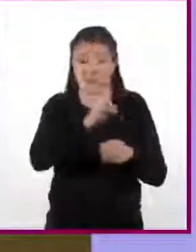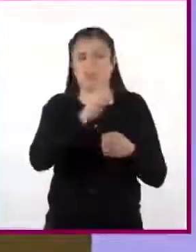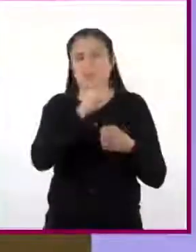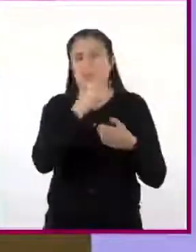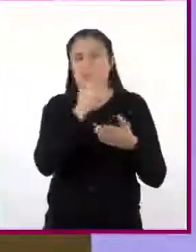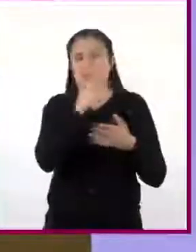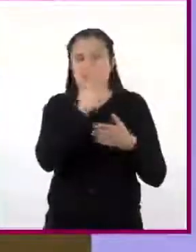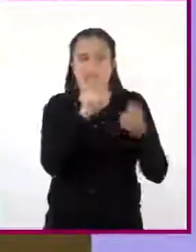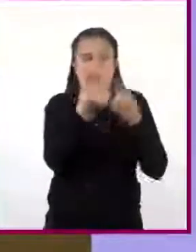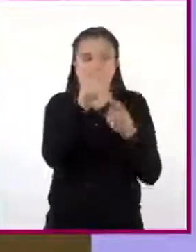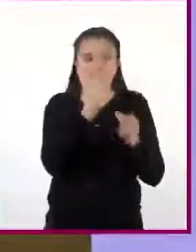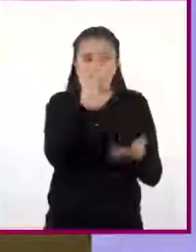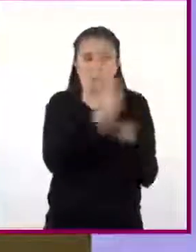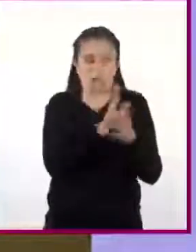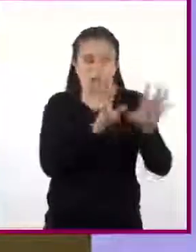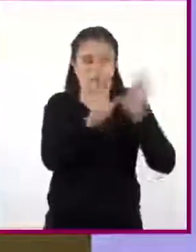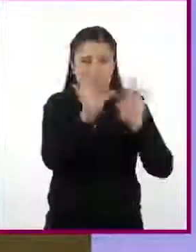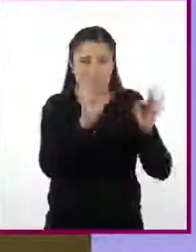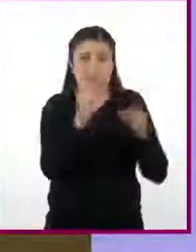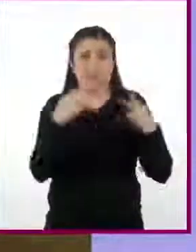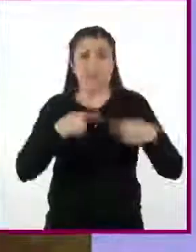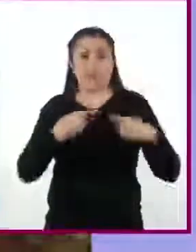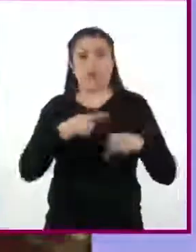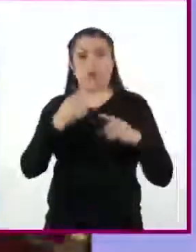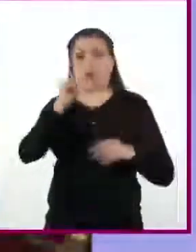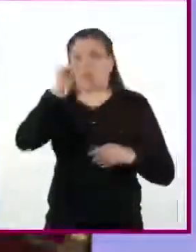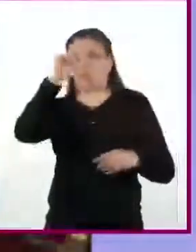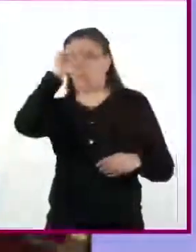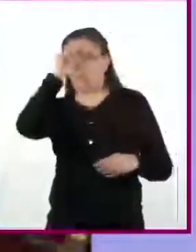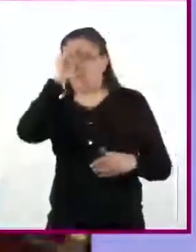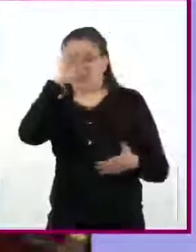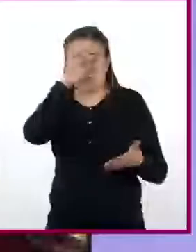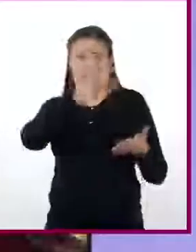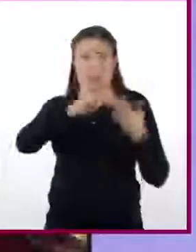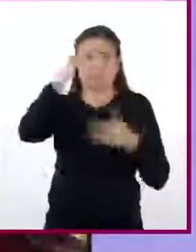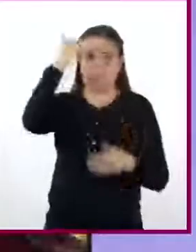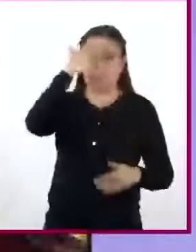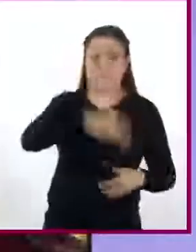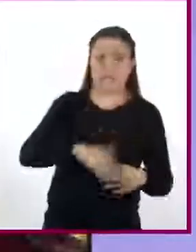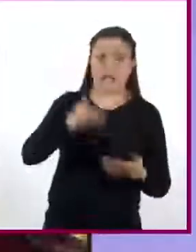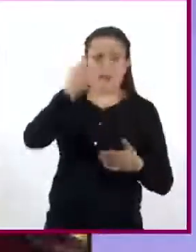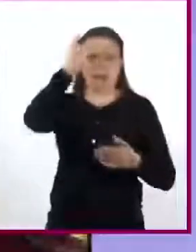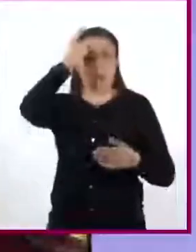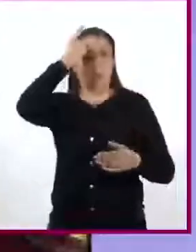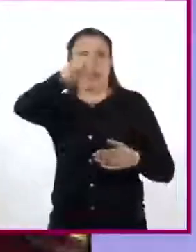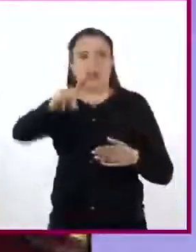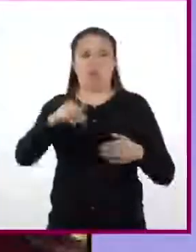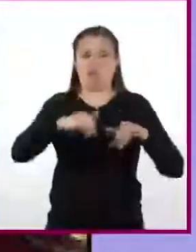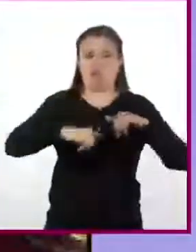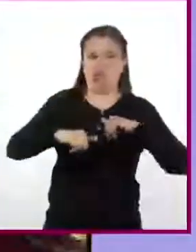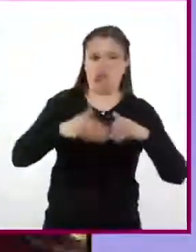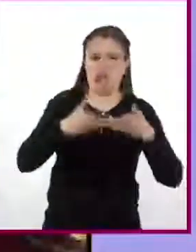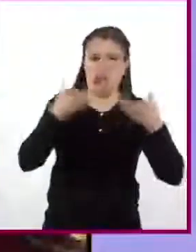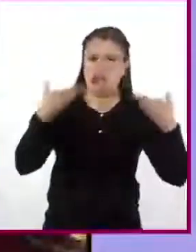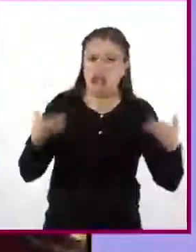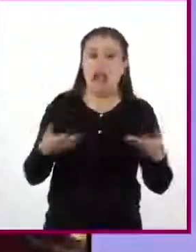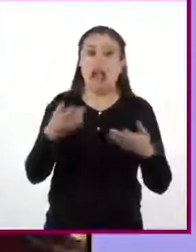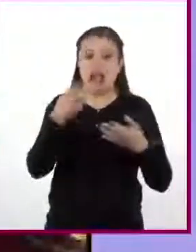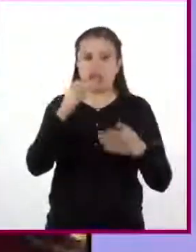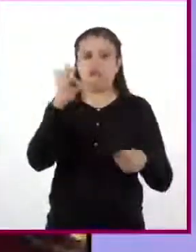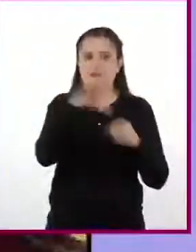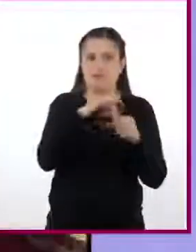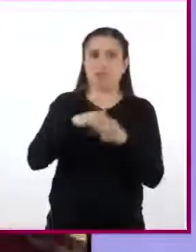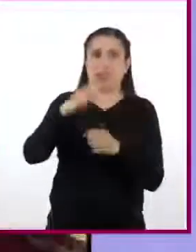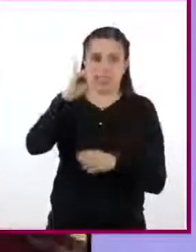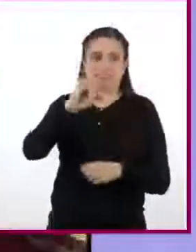generalmente restringido a personas ilustradas, a propietarios, a un voto pues,